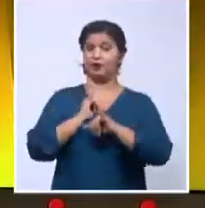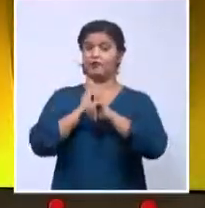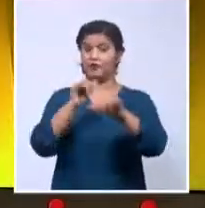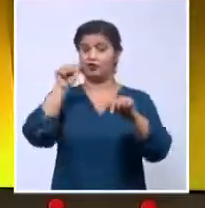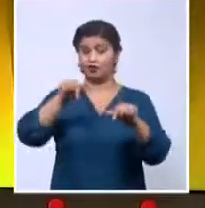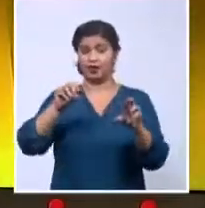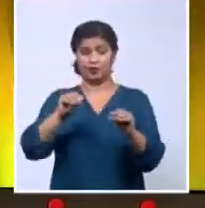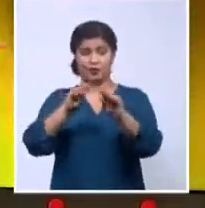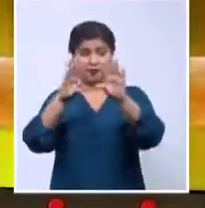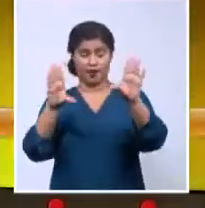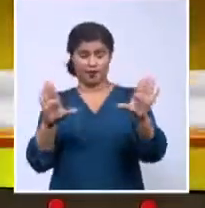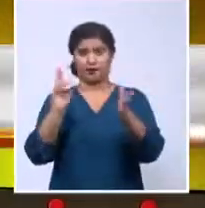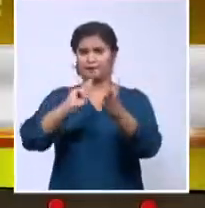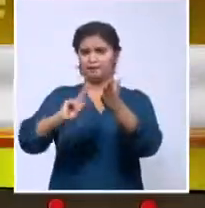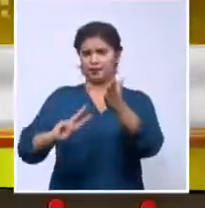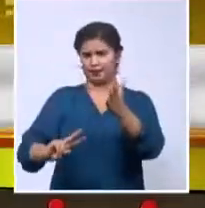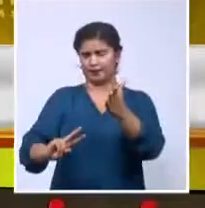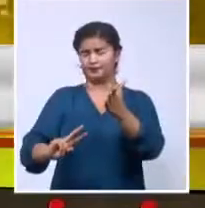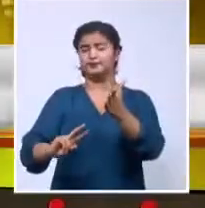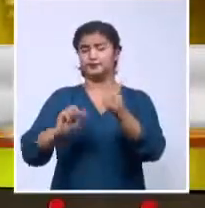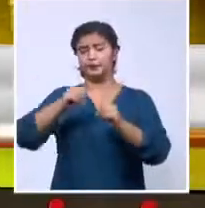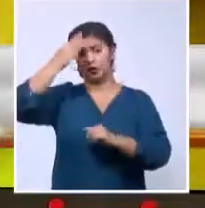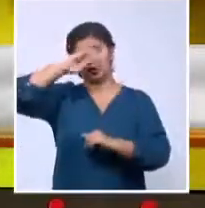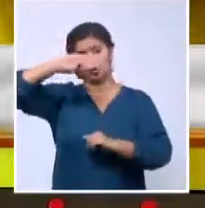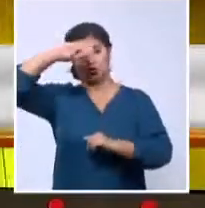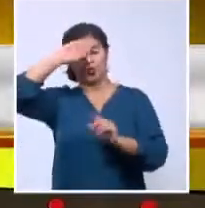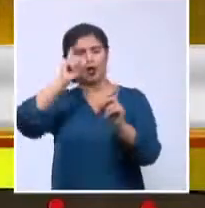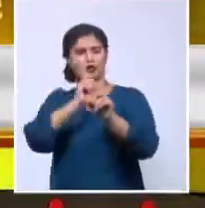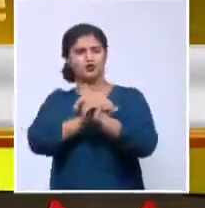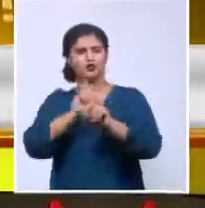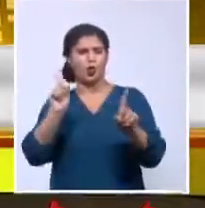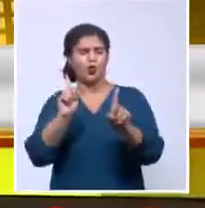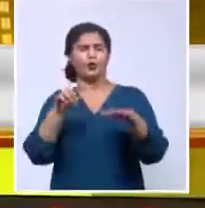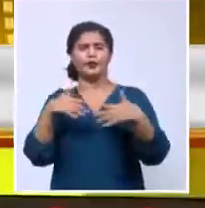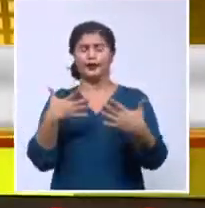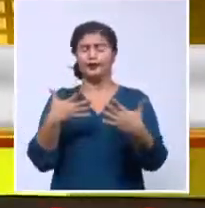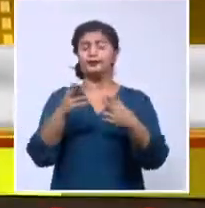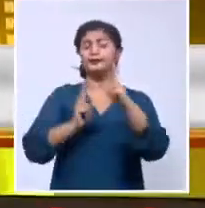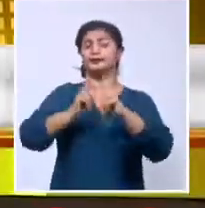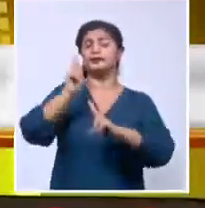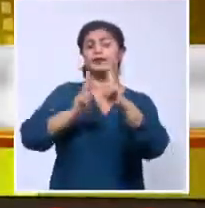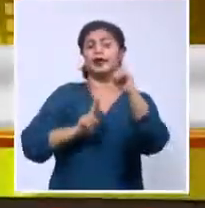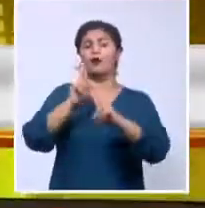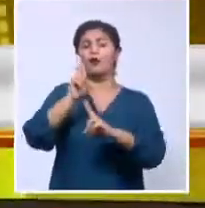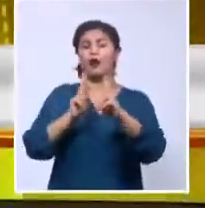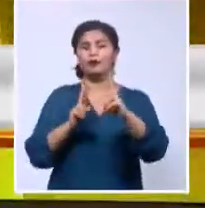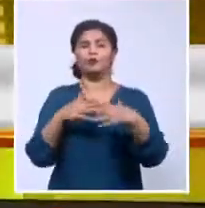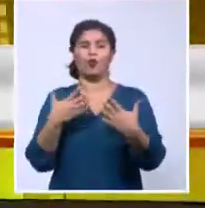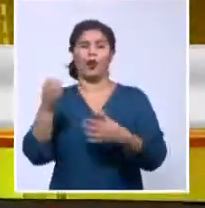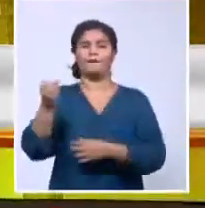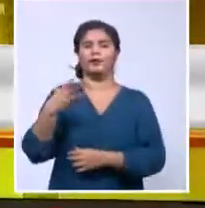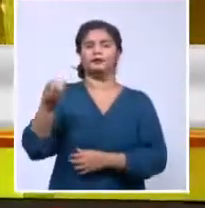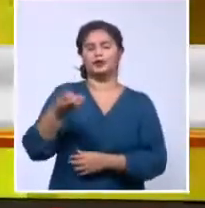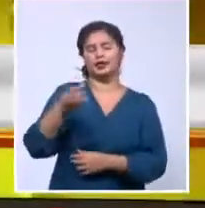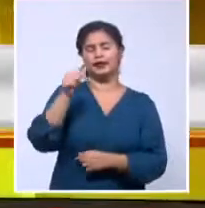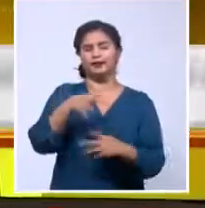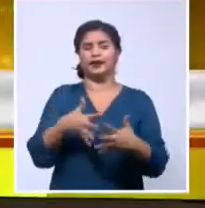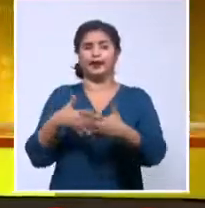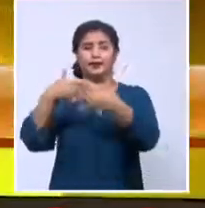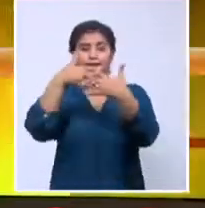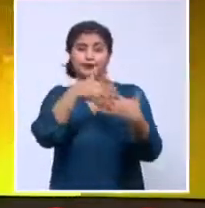Creo importante poner muy rápido en contexto qué es lo que ha pasado antes y por qué estamos en este punto del día de